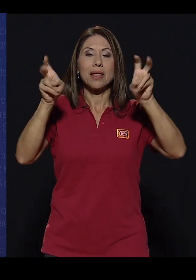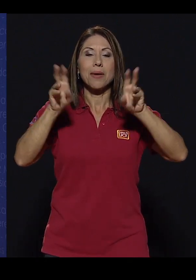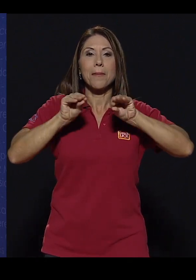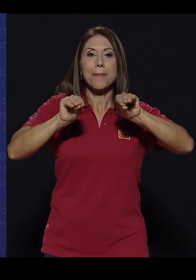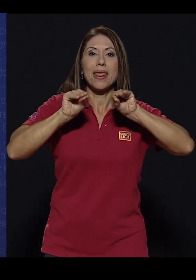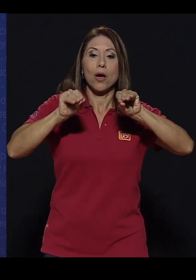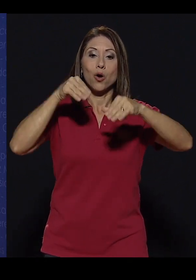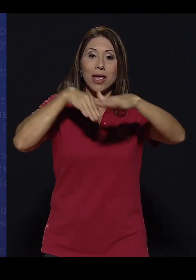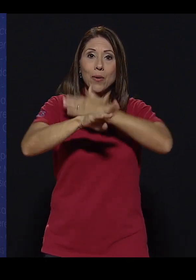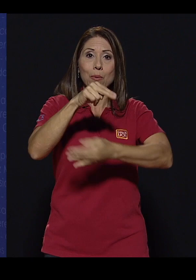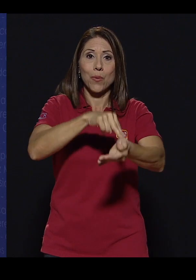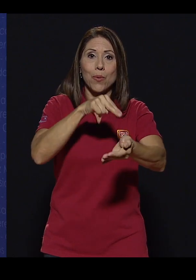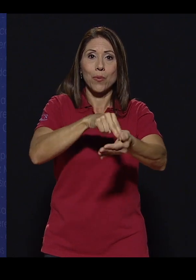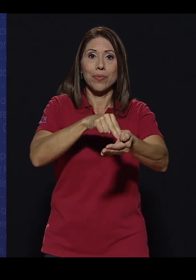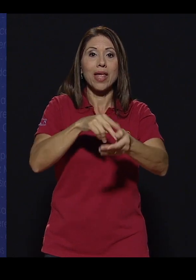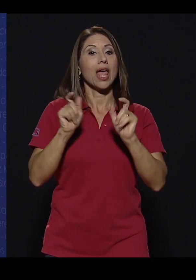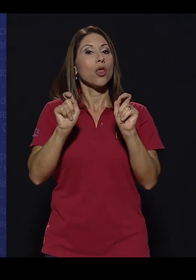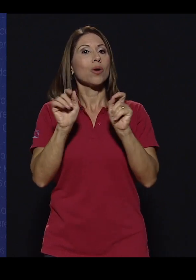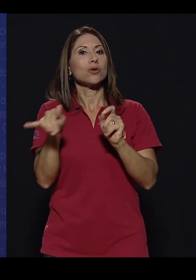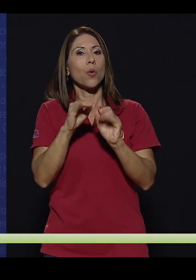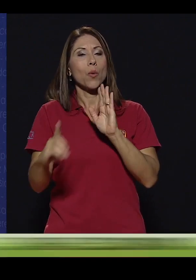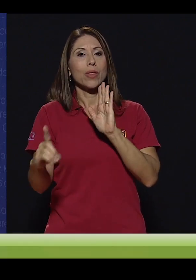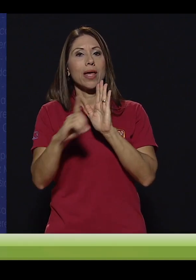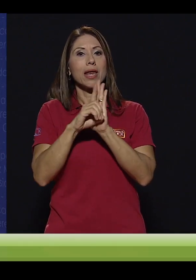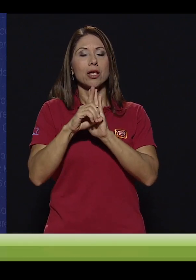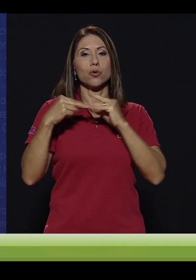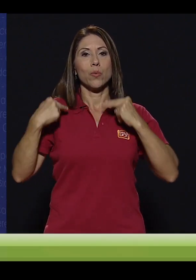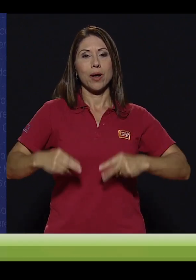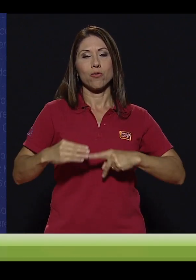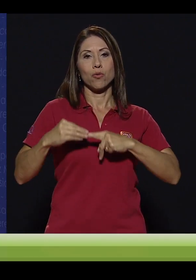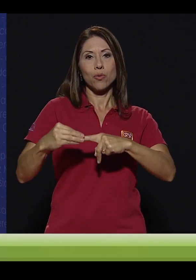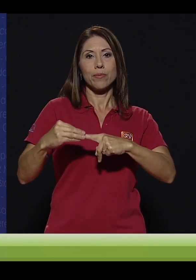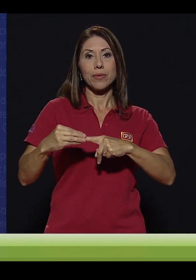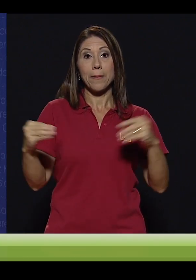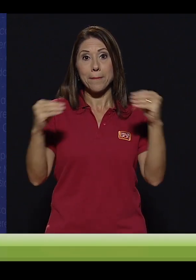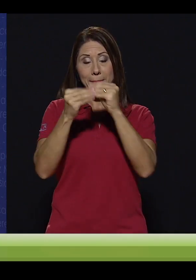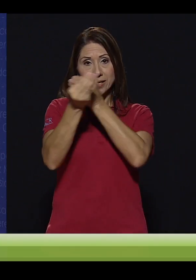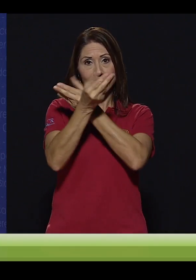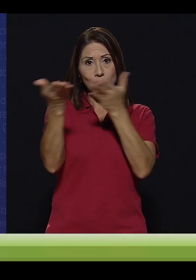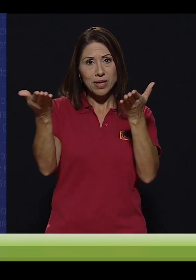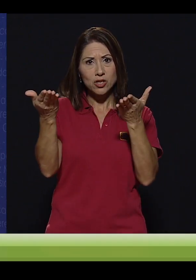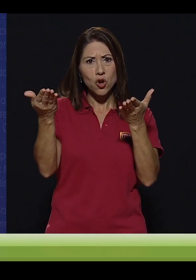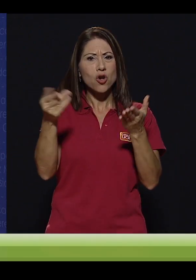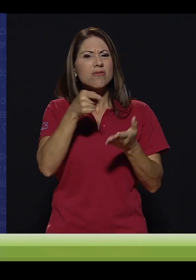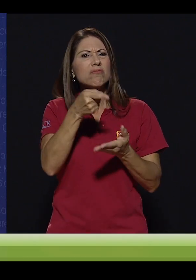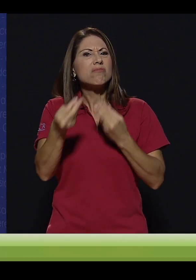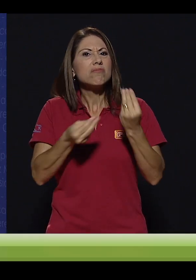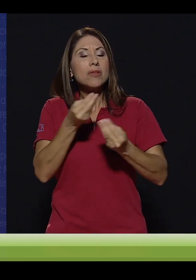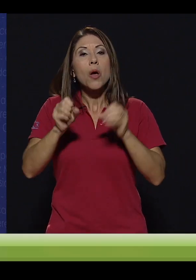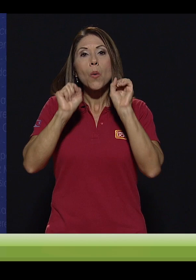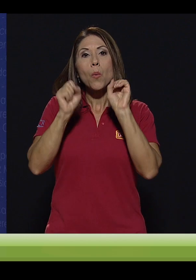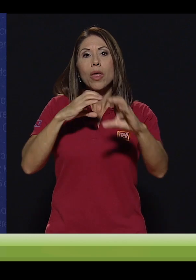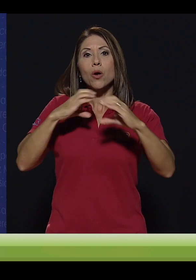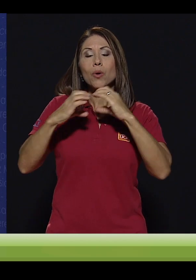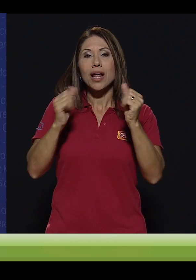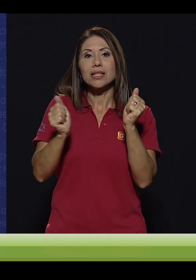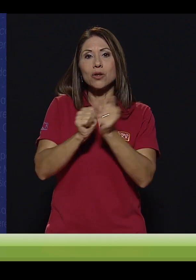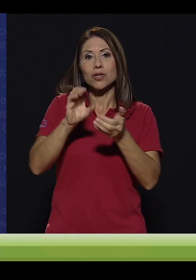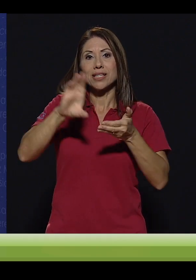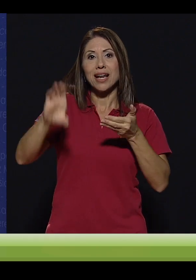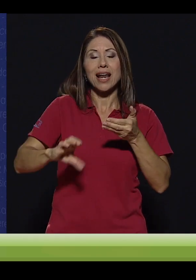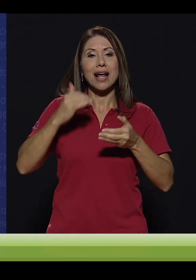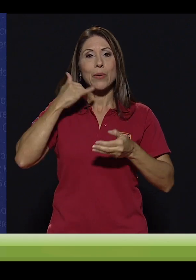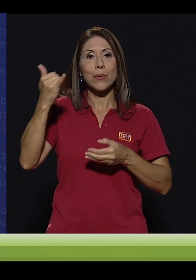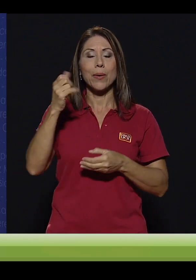y a la educación como derecho humano fundamental para más información sobre esa publicación y dónde conseguirla usted se puede comunicar